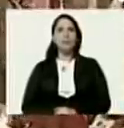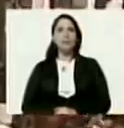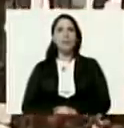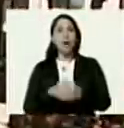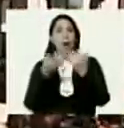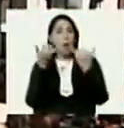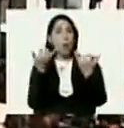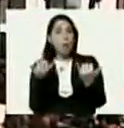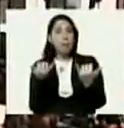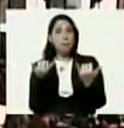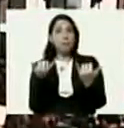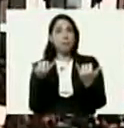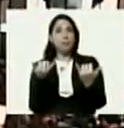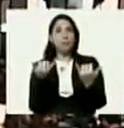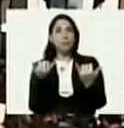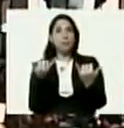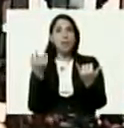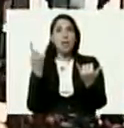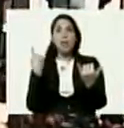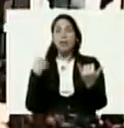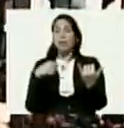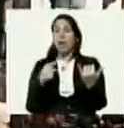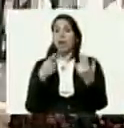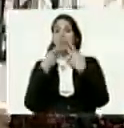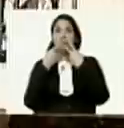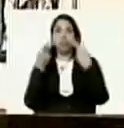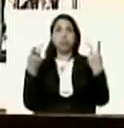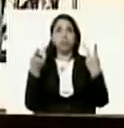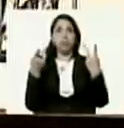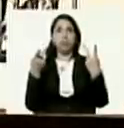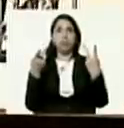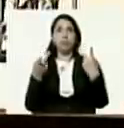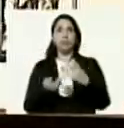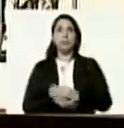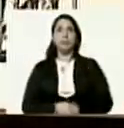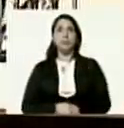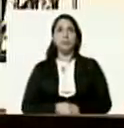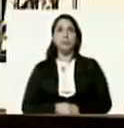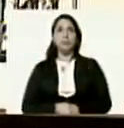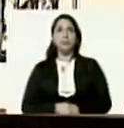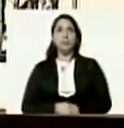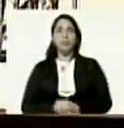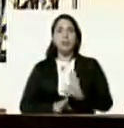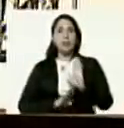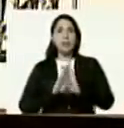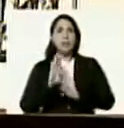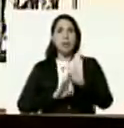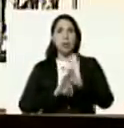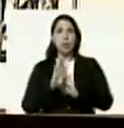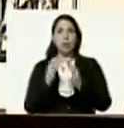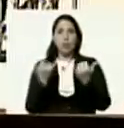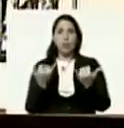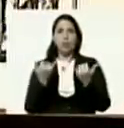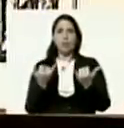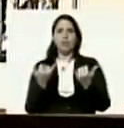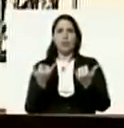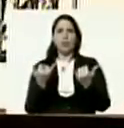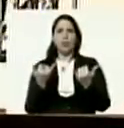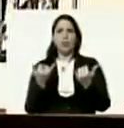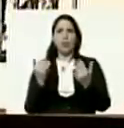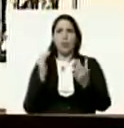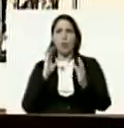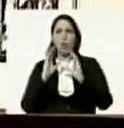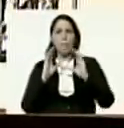Ahora tengo que anunciar que se están desarrollando conversaciones